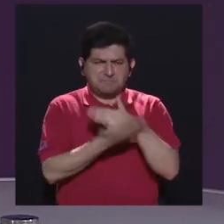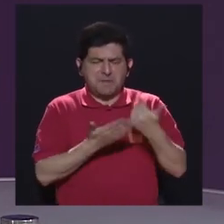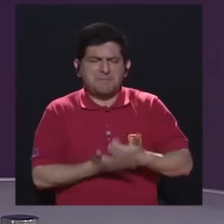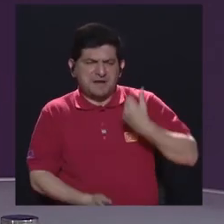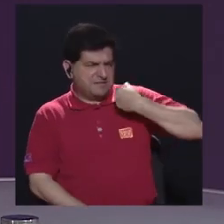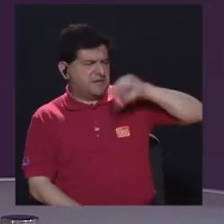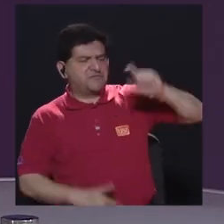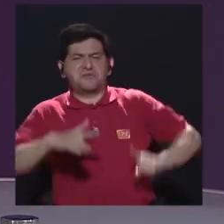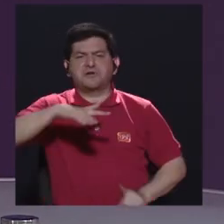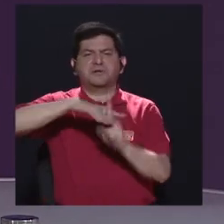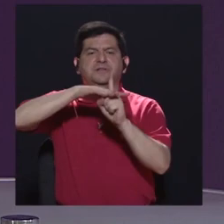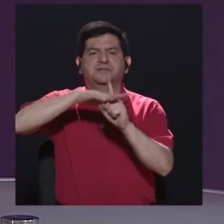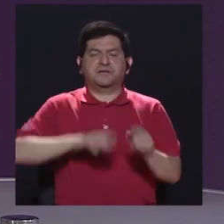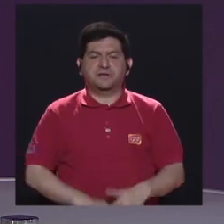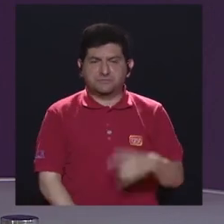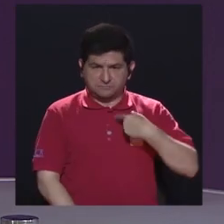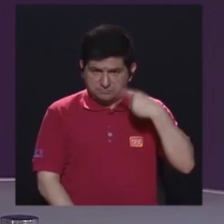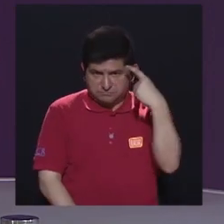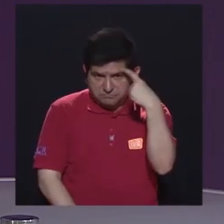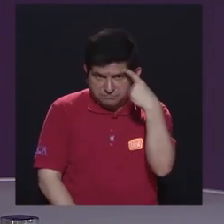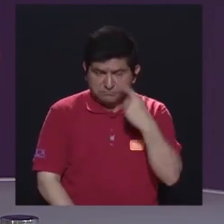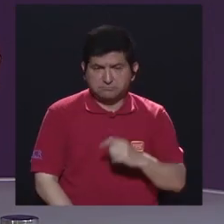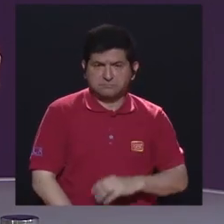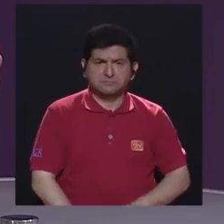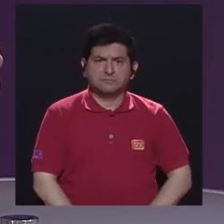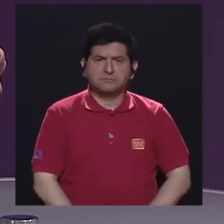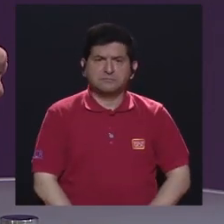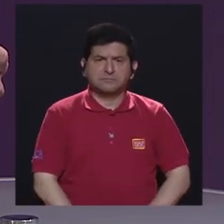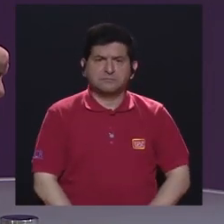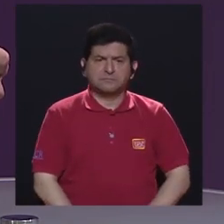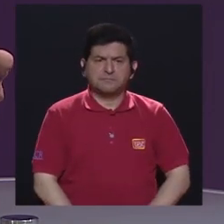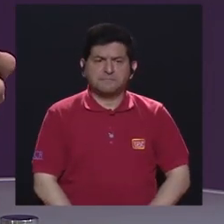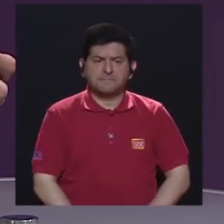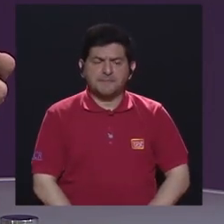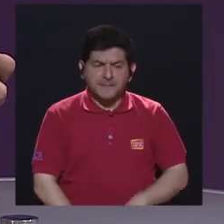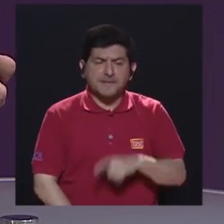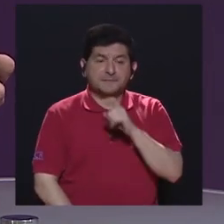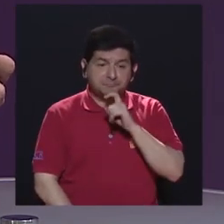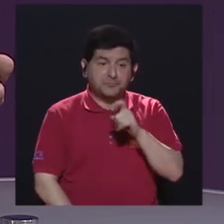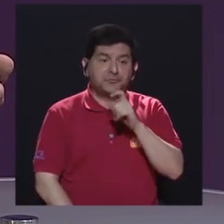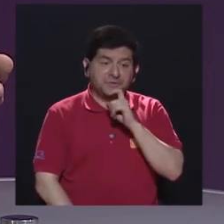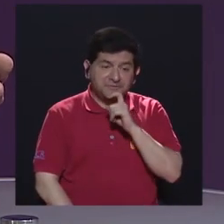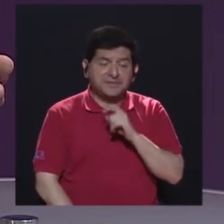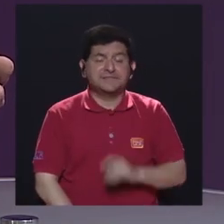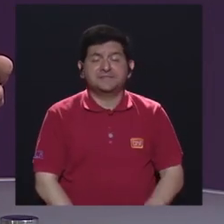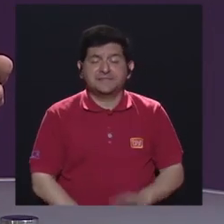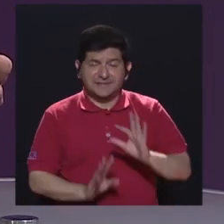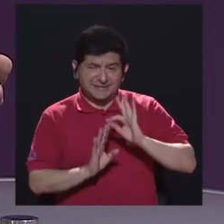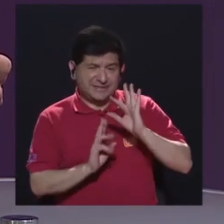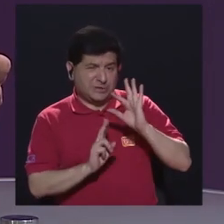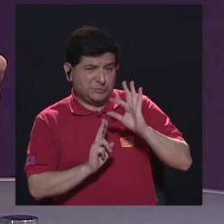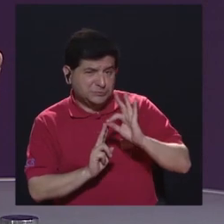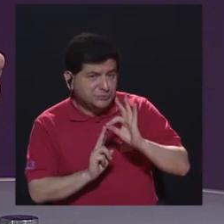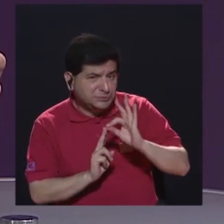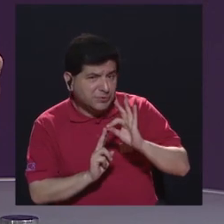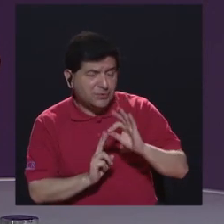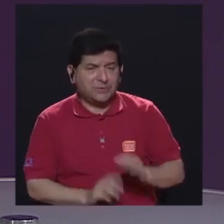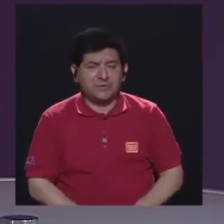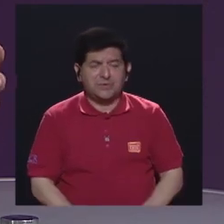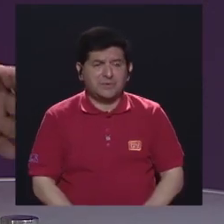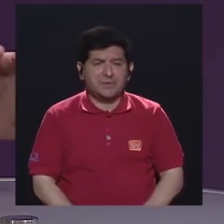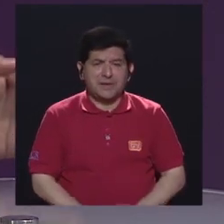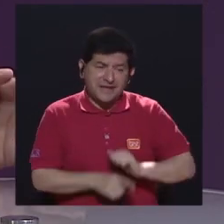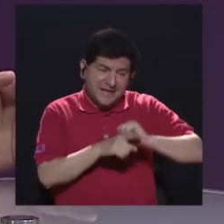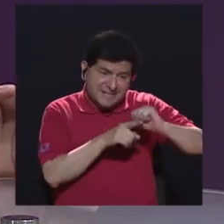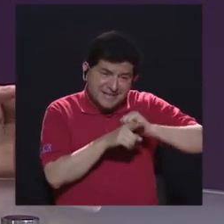Y entonces pensaría un poco que hay una muy difícil posibilidad, digamos, de que el